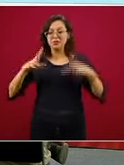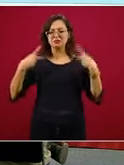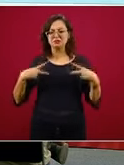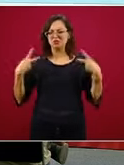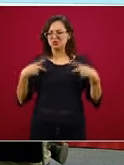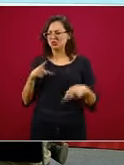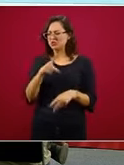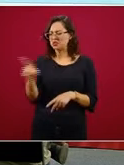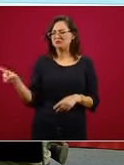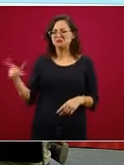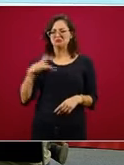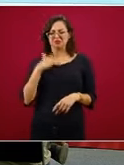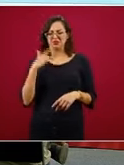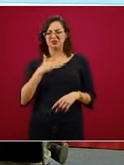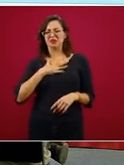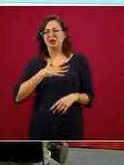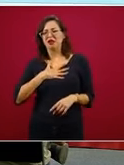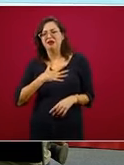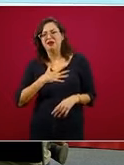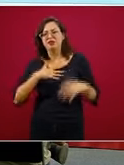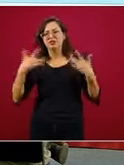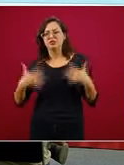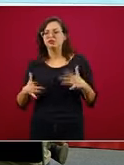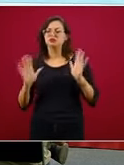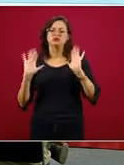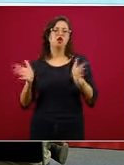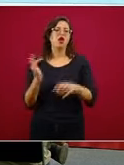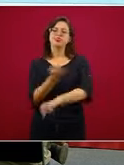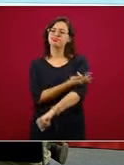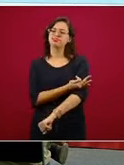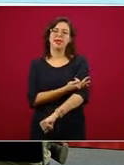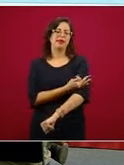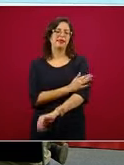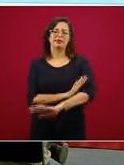se perciben por los individuos es muy tarde.